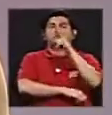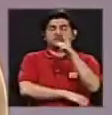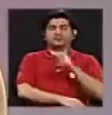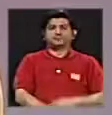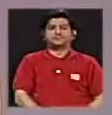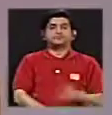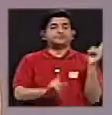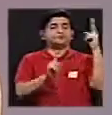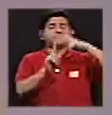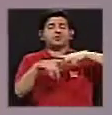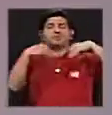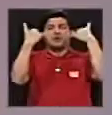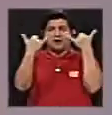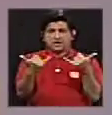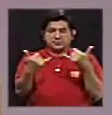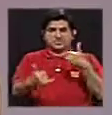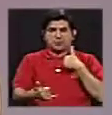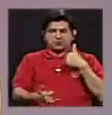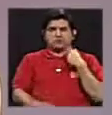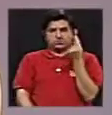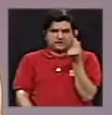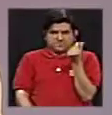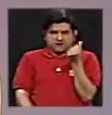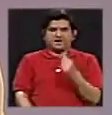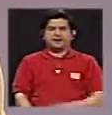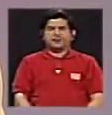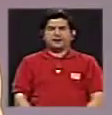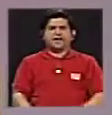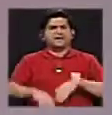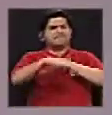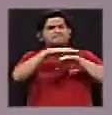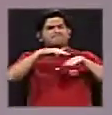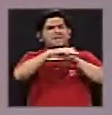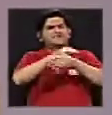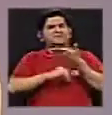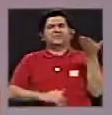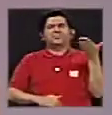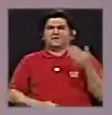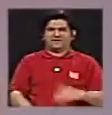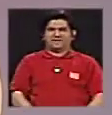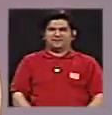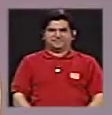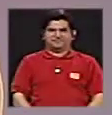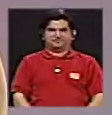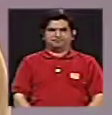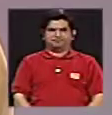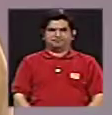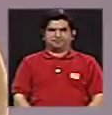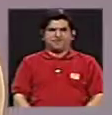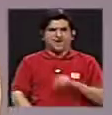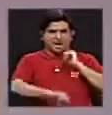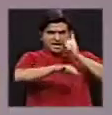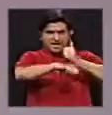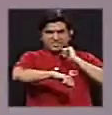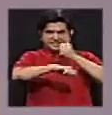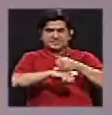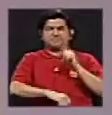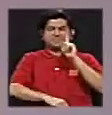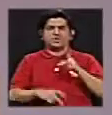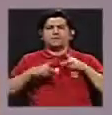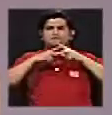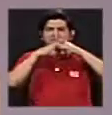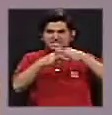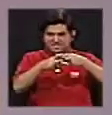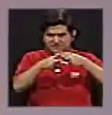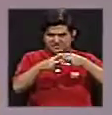cómo ejecutarla una vez que se obtengan esos fondos. Se basa fundamentalmente en el establecimiento de un fideicomiso.